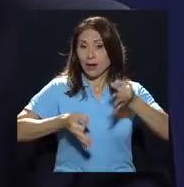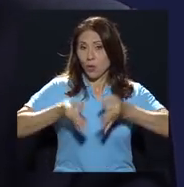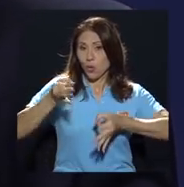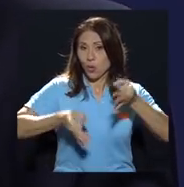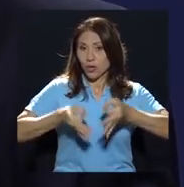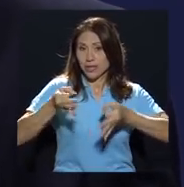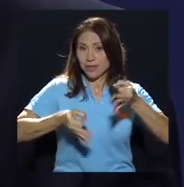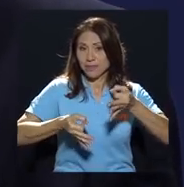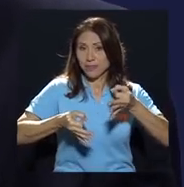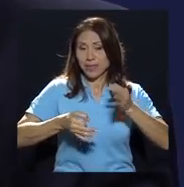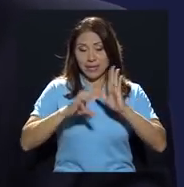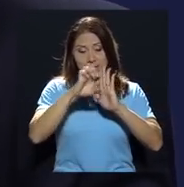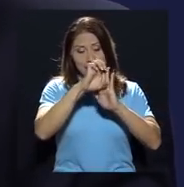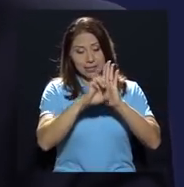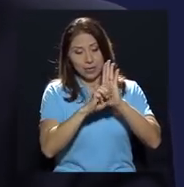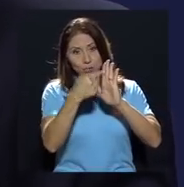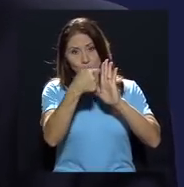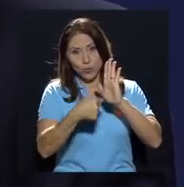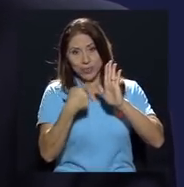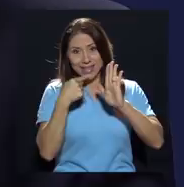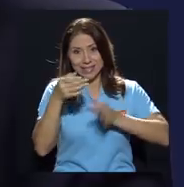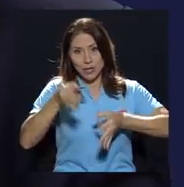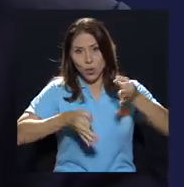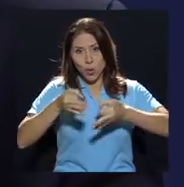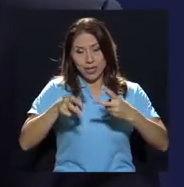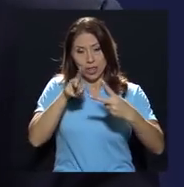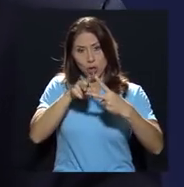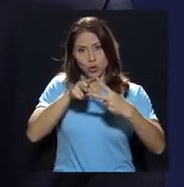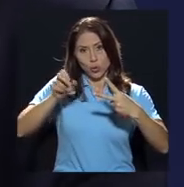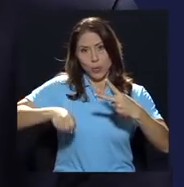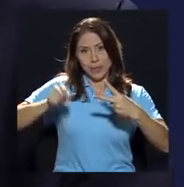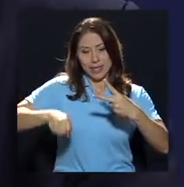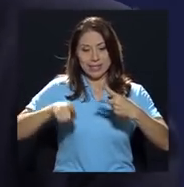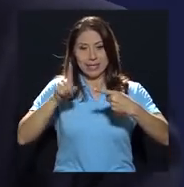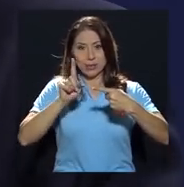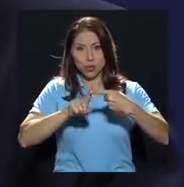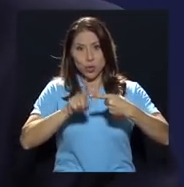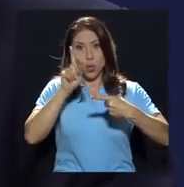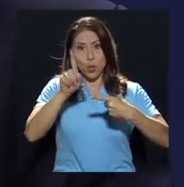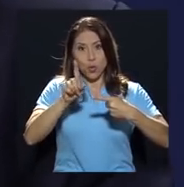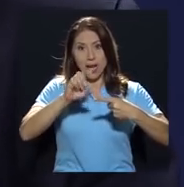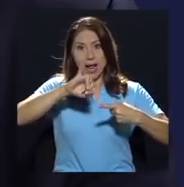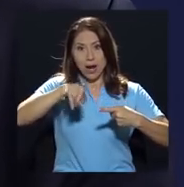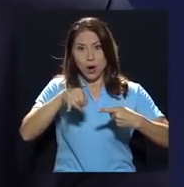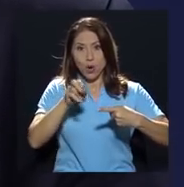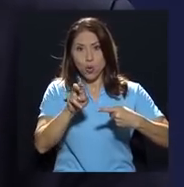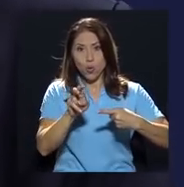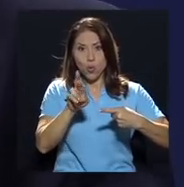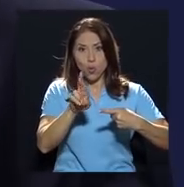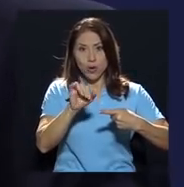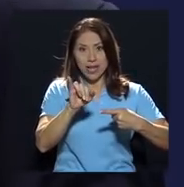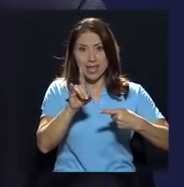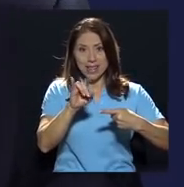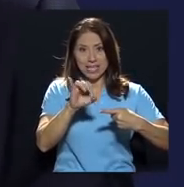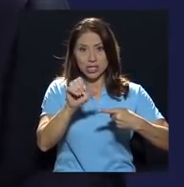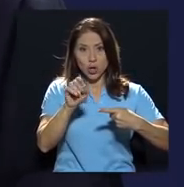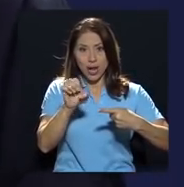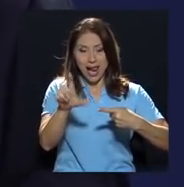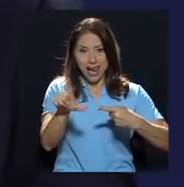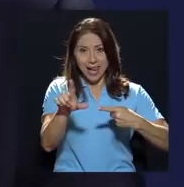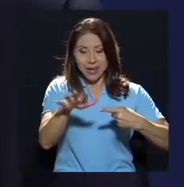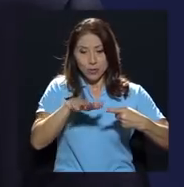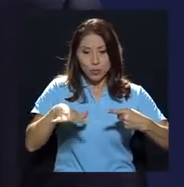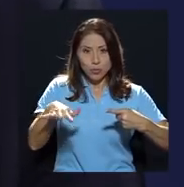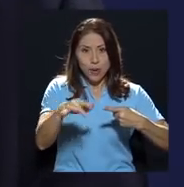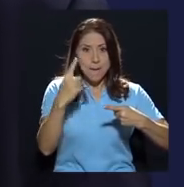la corte dice el estatuto tiene dos competencias una competencia jurisdiccional para resolver casos